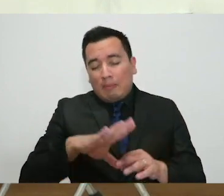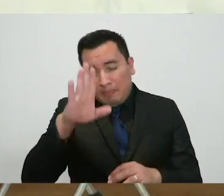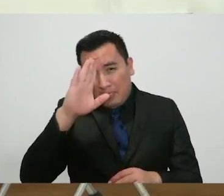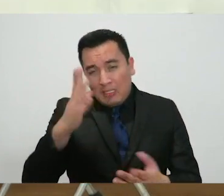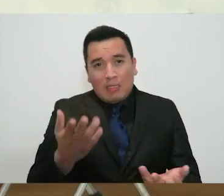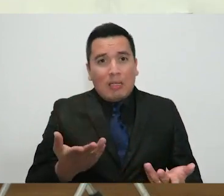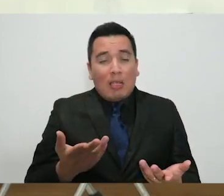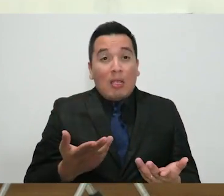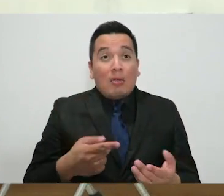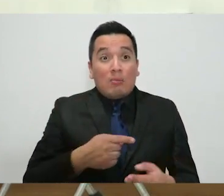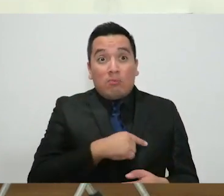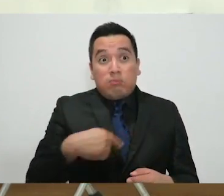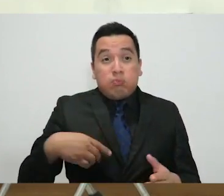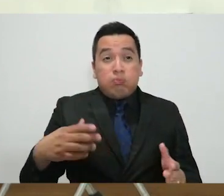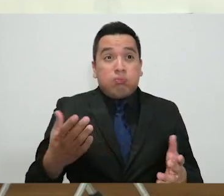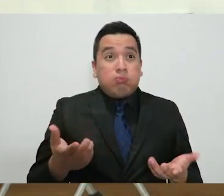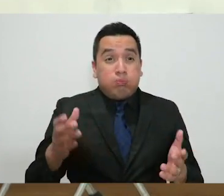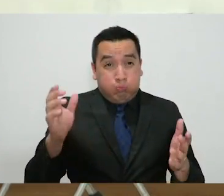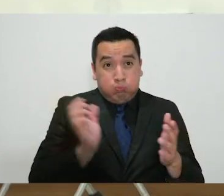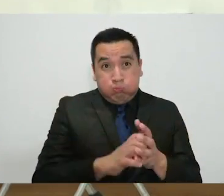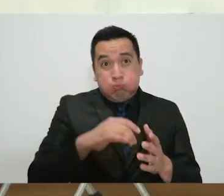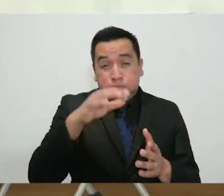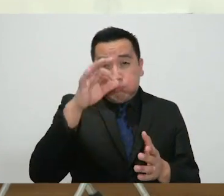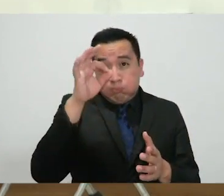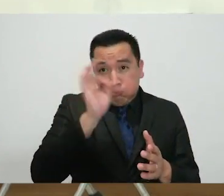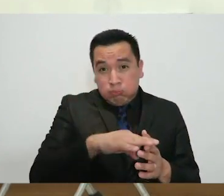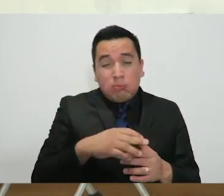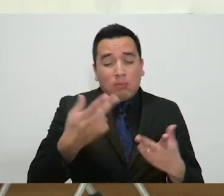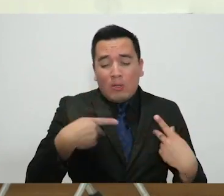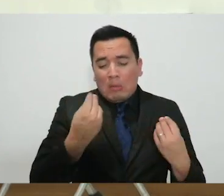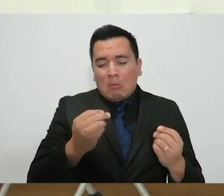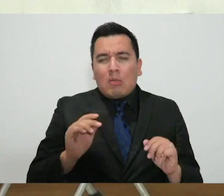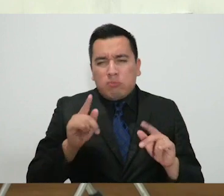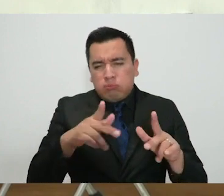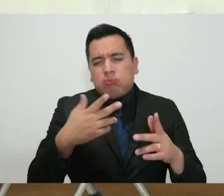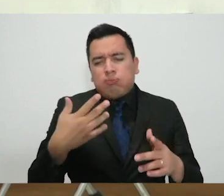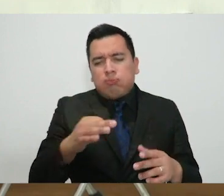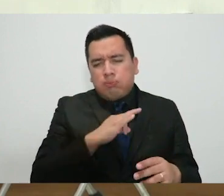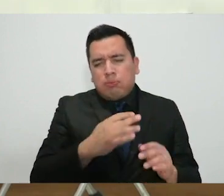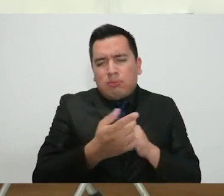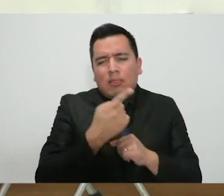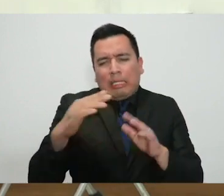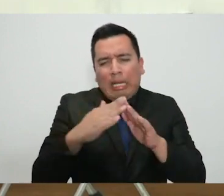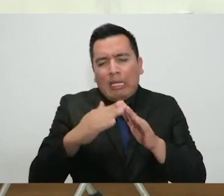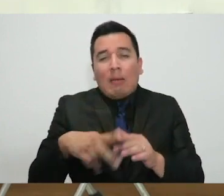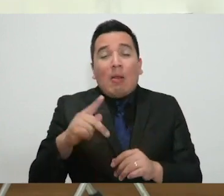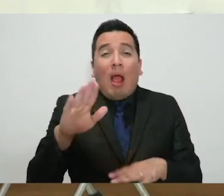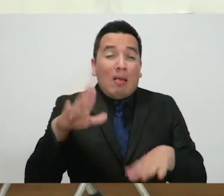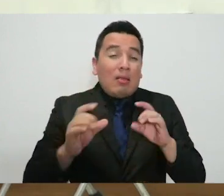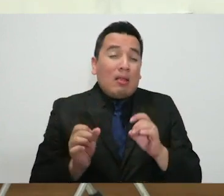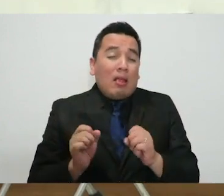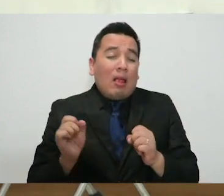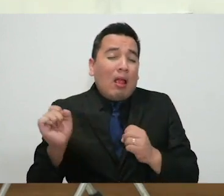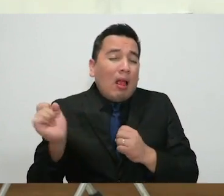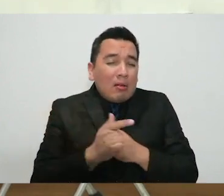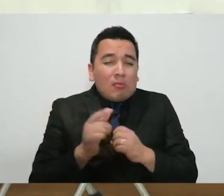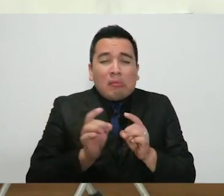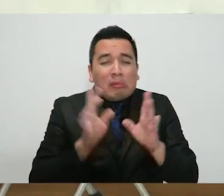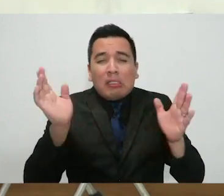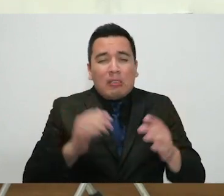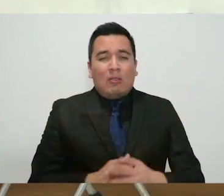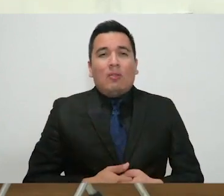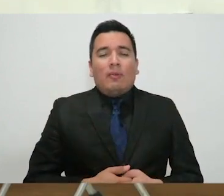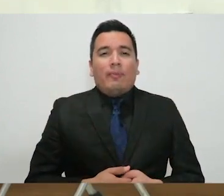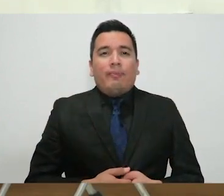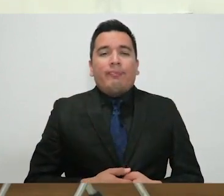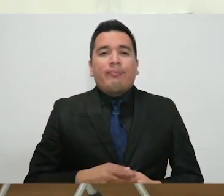de que el día de las elecciones sí, muchas personas están en su casa y pueden ir a votar, pero hay muchas que no están por distintos